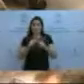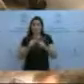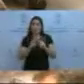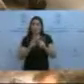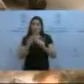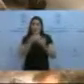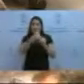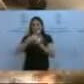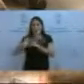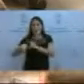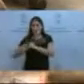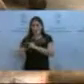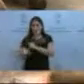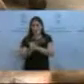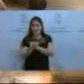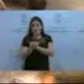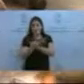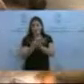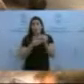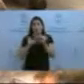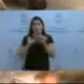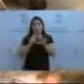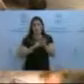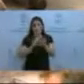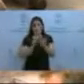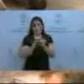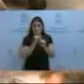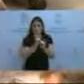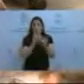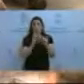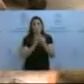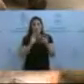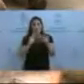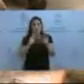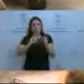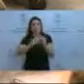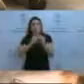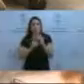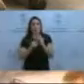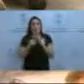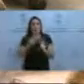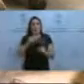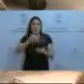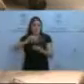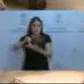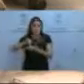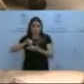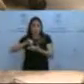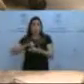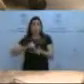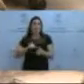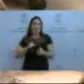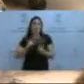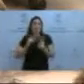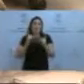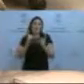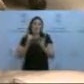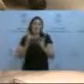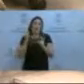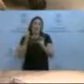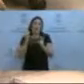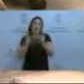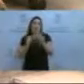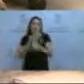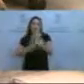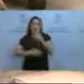ejes fundamentales de orientación para el empleo, cursos de formación, planes locales, mantenimiento de empleo de